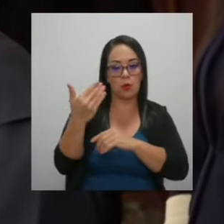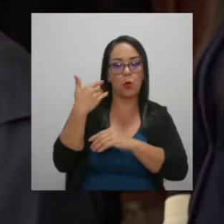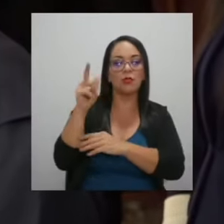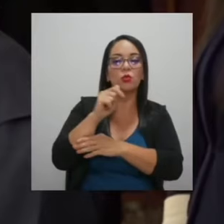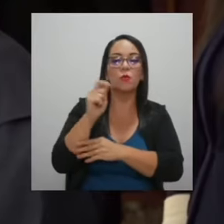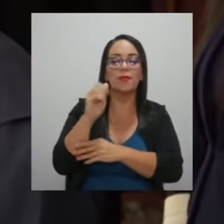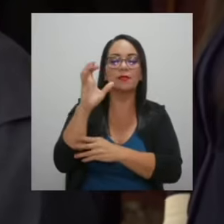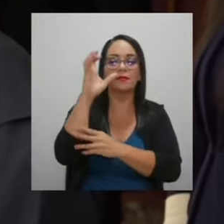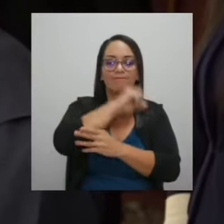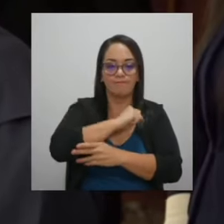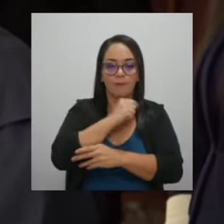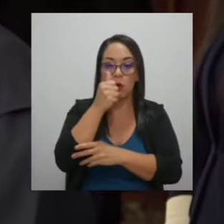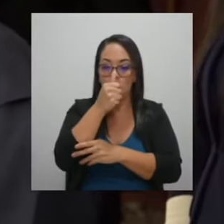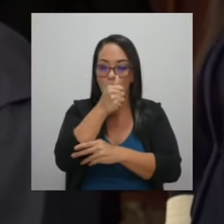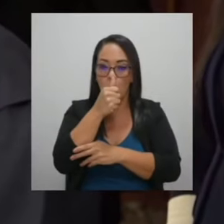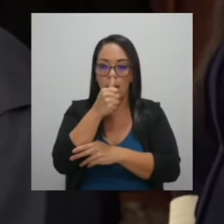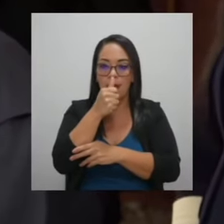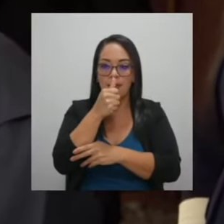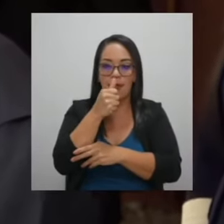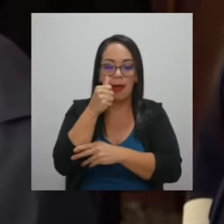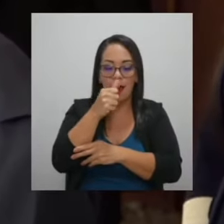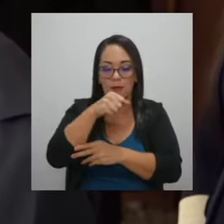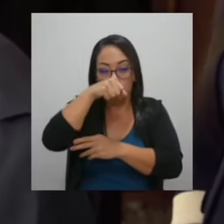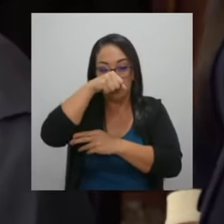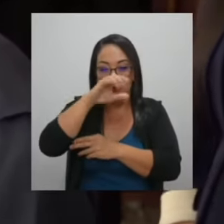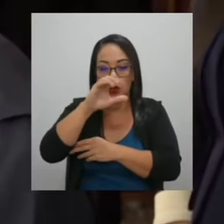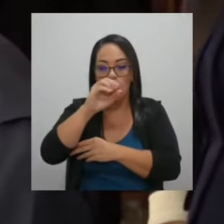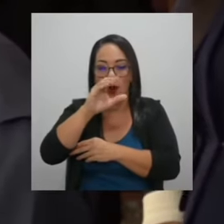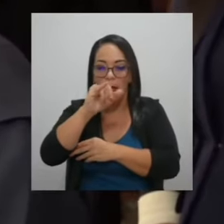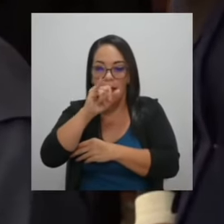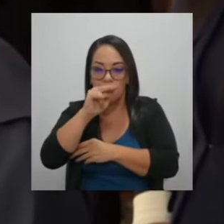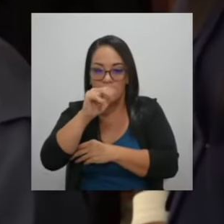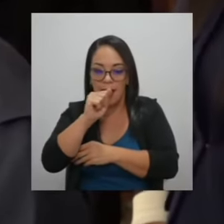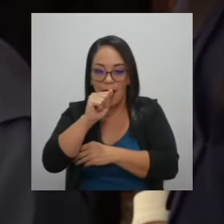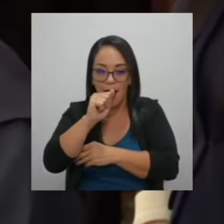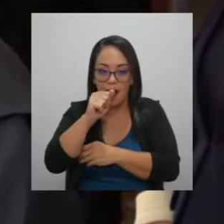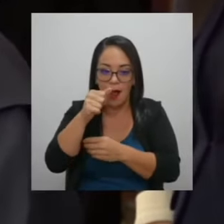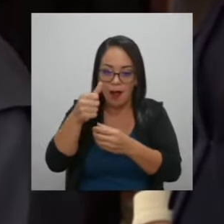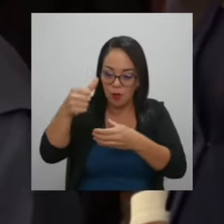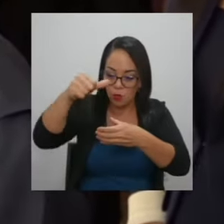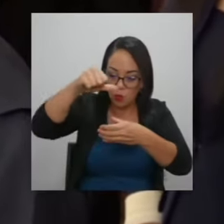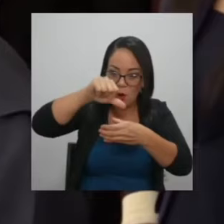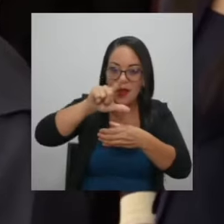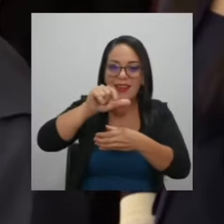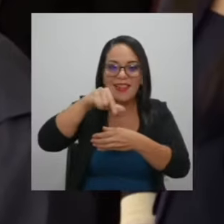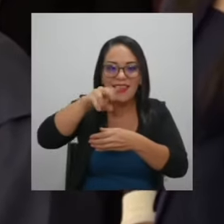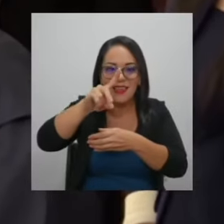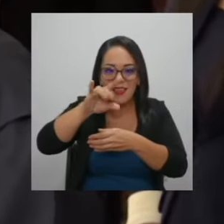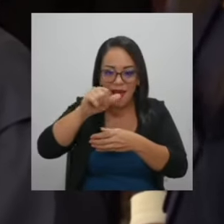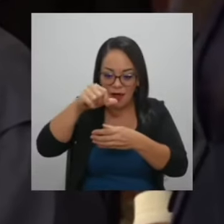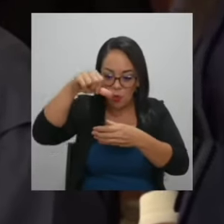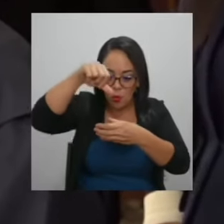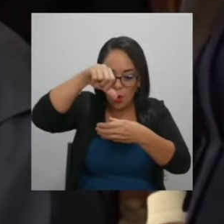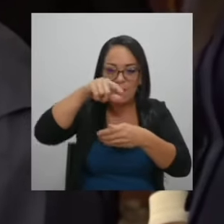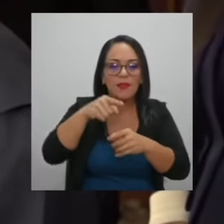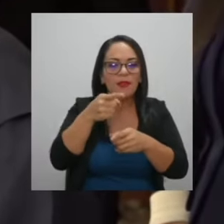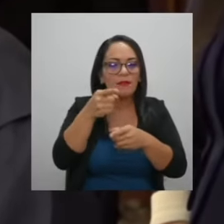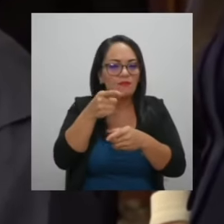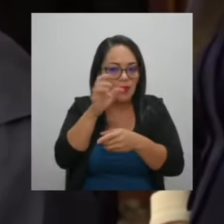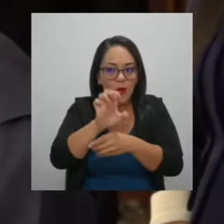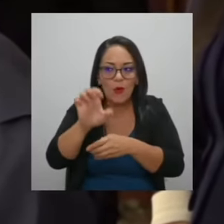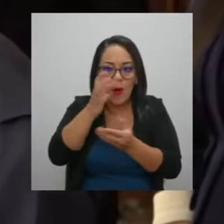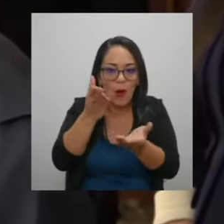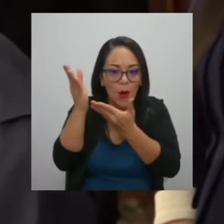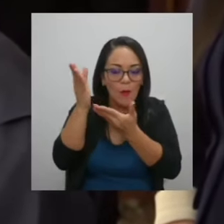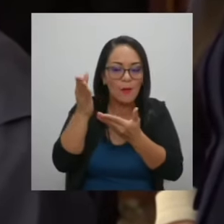detectó cocaína líquida para que se llevó a Europa. ¿Qué se puede hacer o qué han hecho ustedes, no dudo que allá